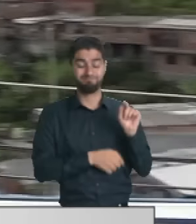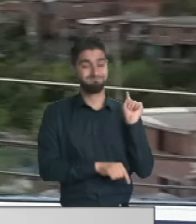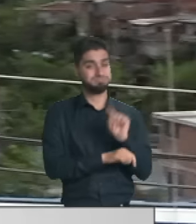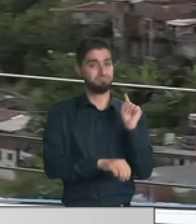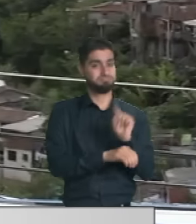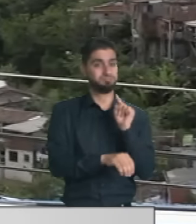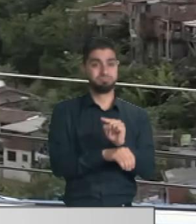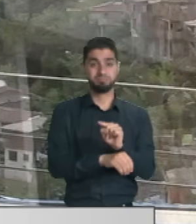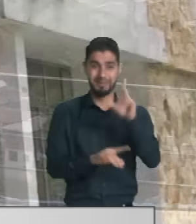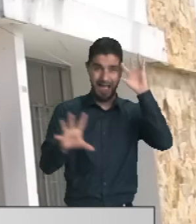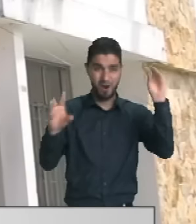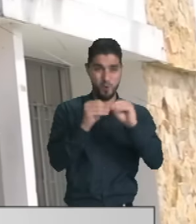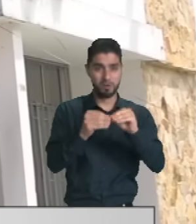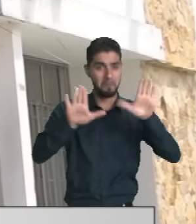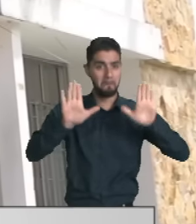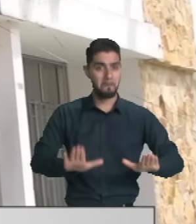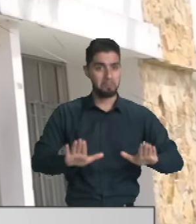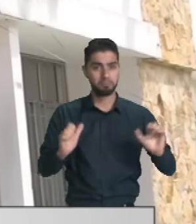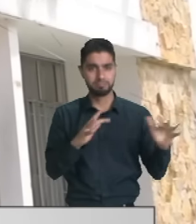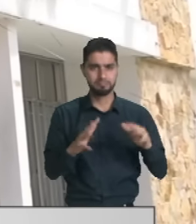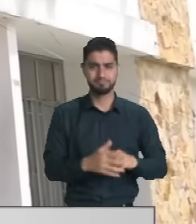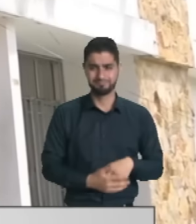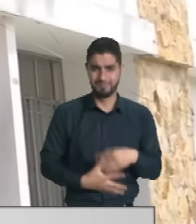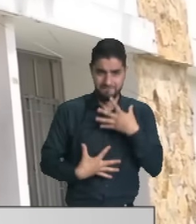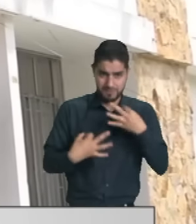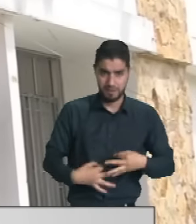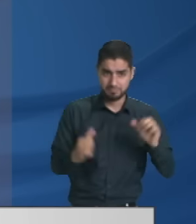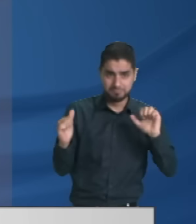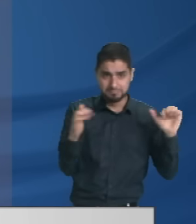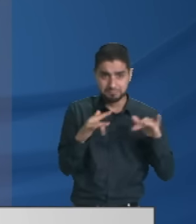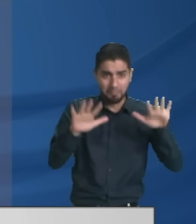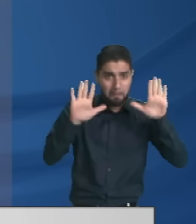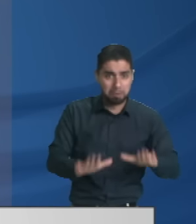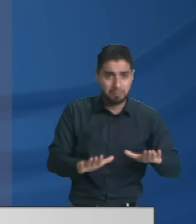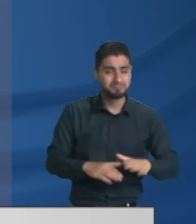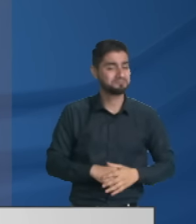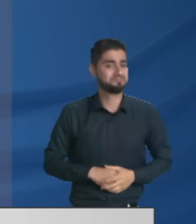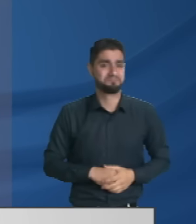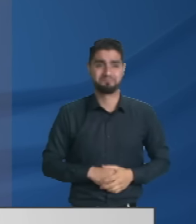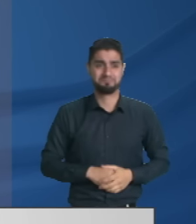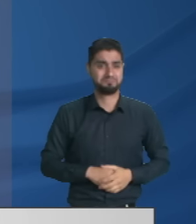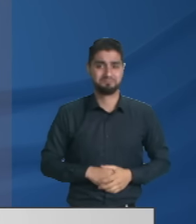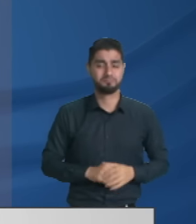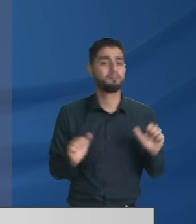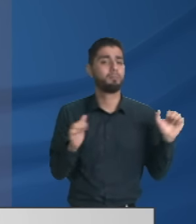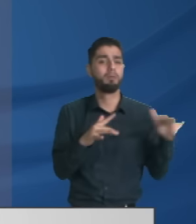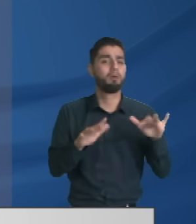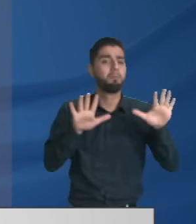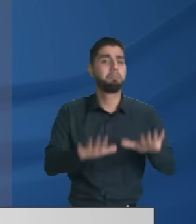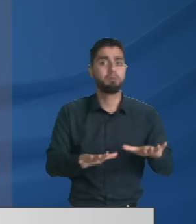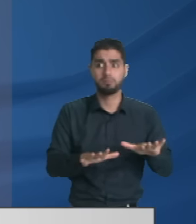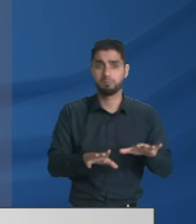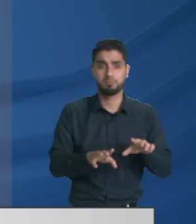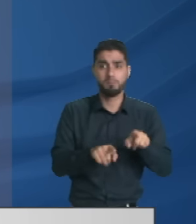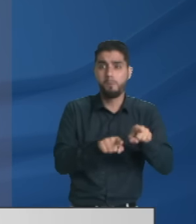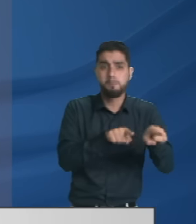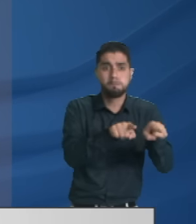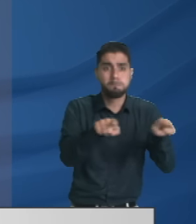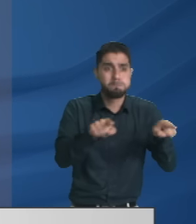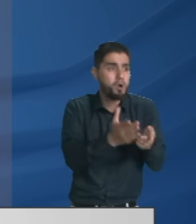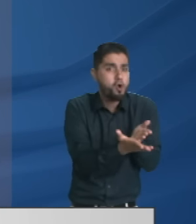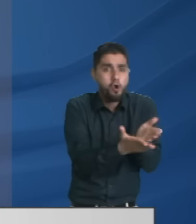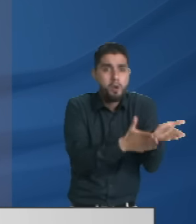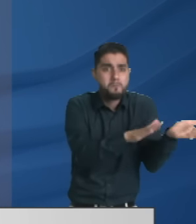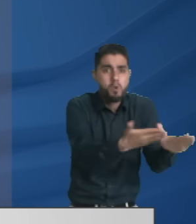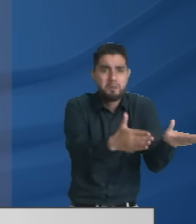al cese al fuego. No es ningún cese al fuego que sigan matando a los militares. Yo